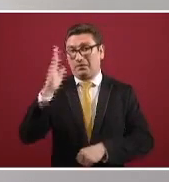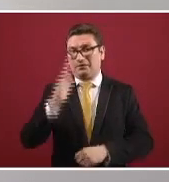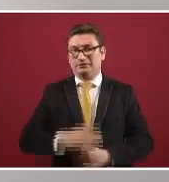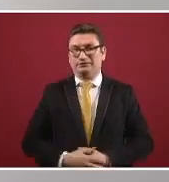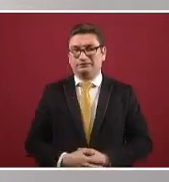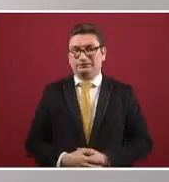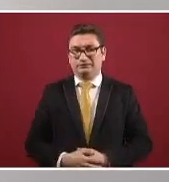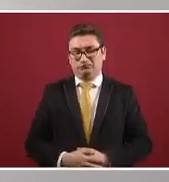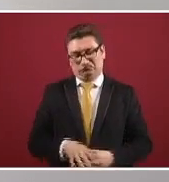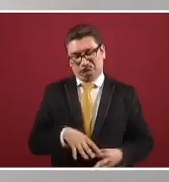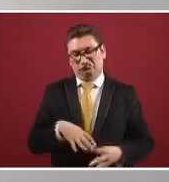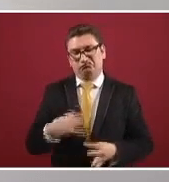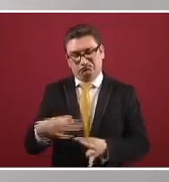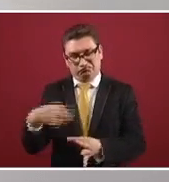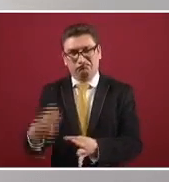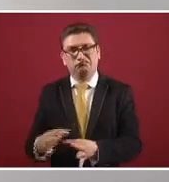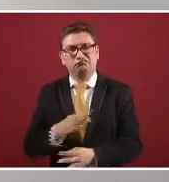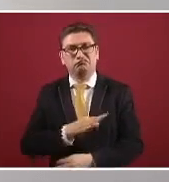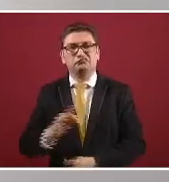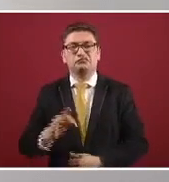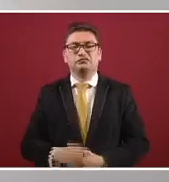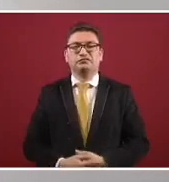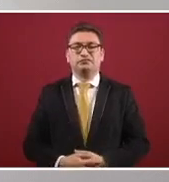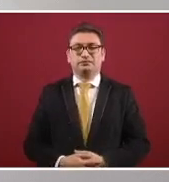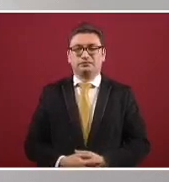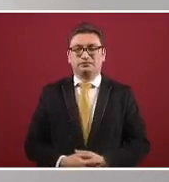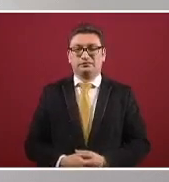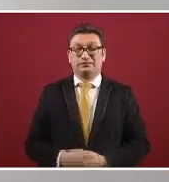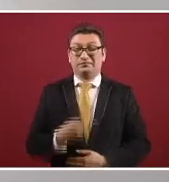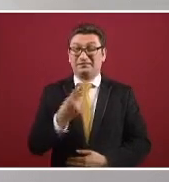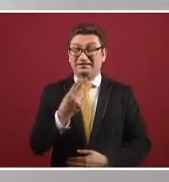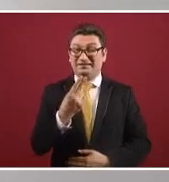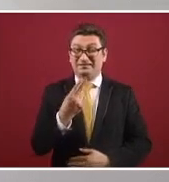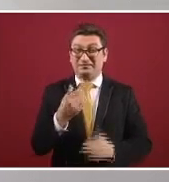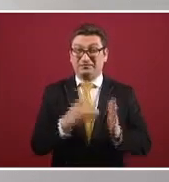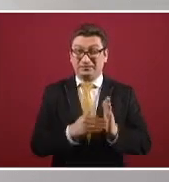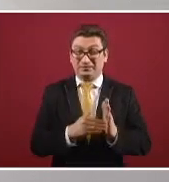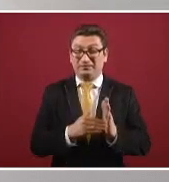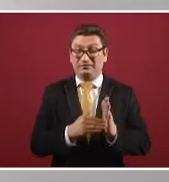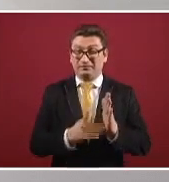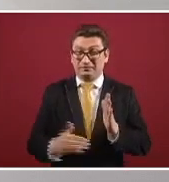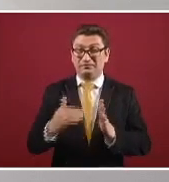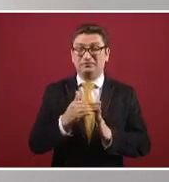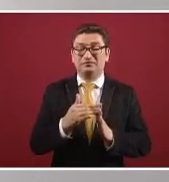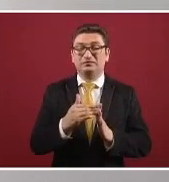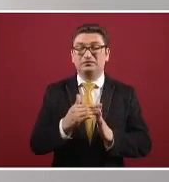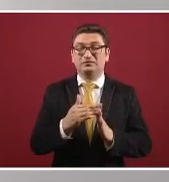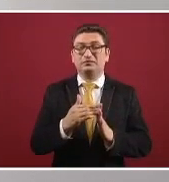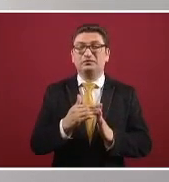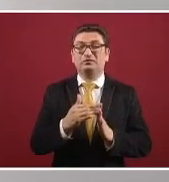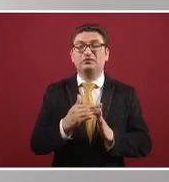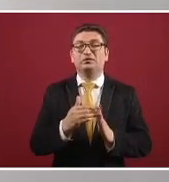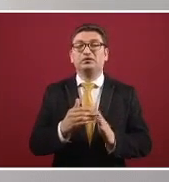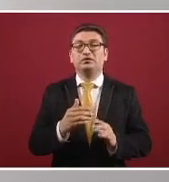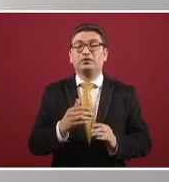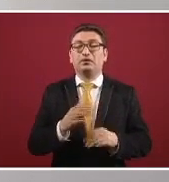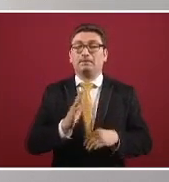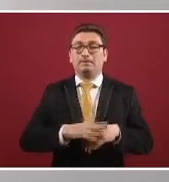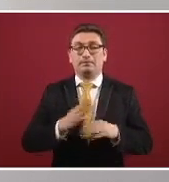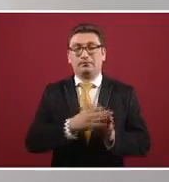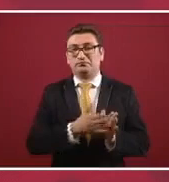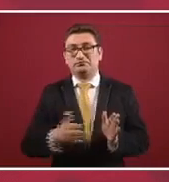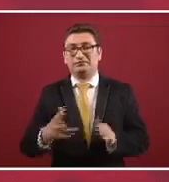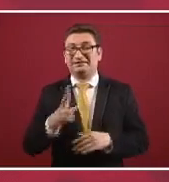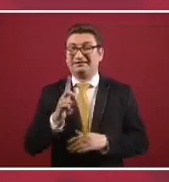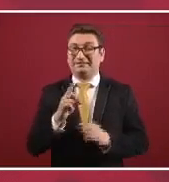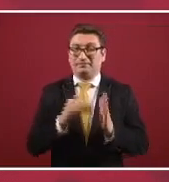para terminar, de 25,000 a 30,000 millones. Eso